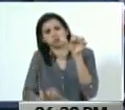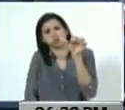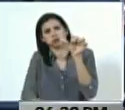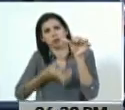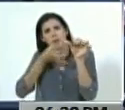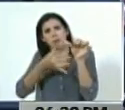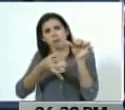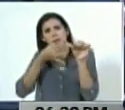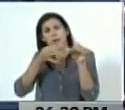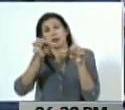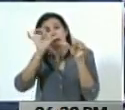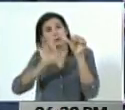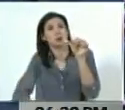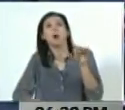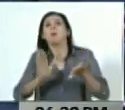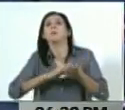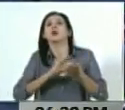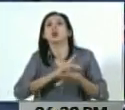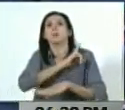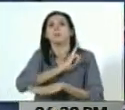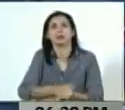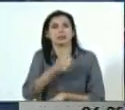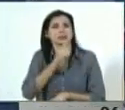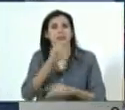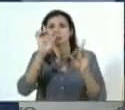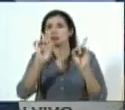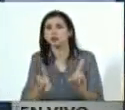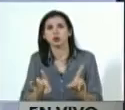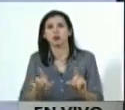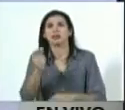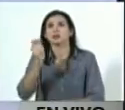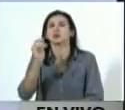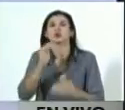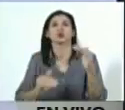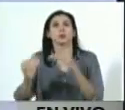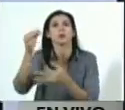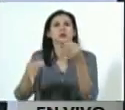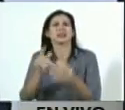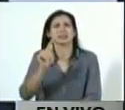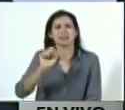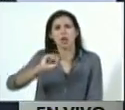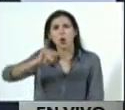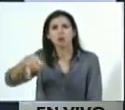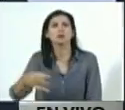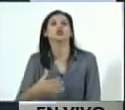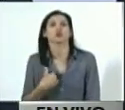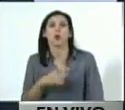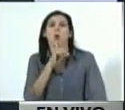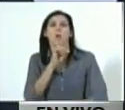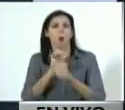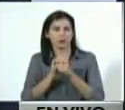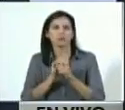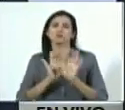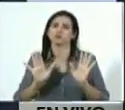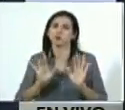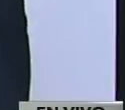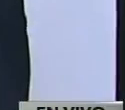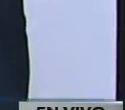por mandato expreso y decisión del Tribunal Supremo de Justicia, acatando y obedeciendo sus